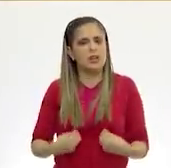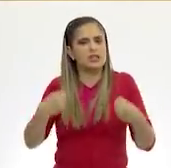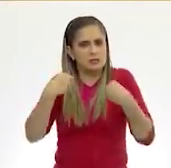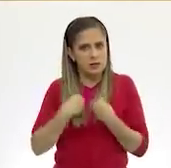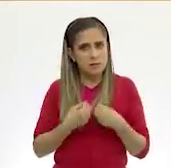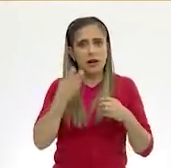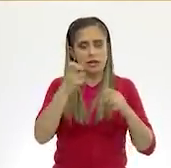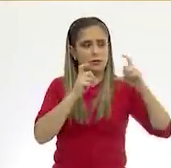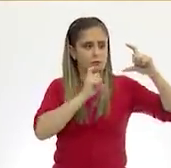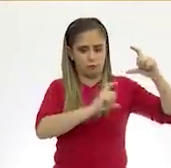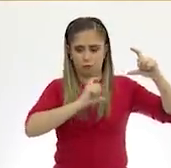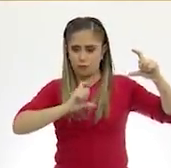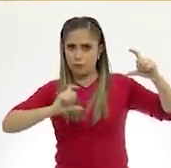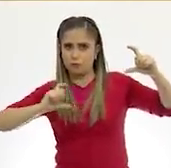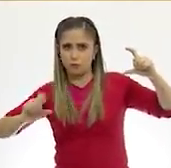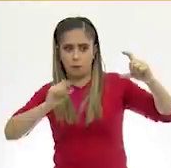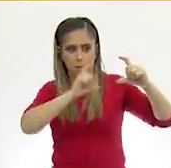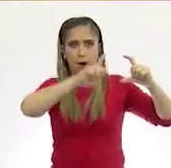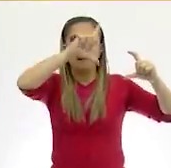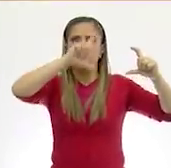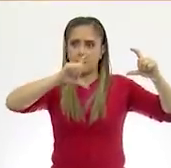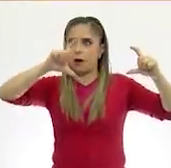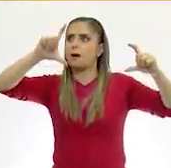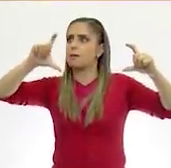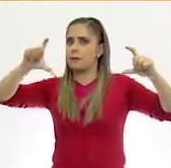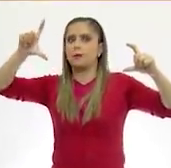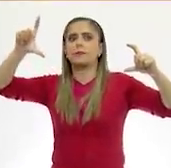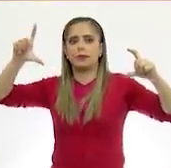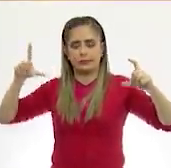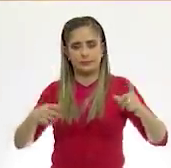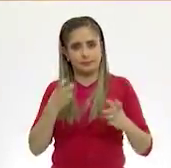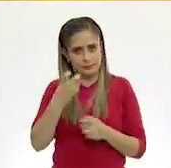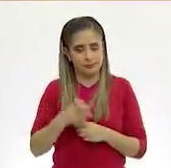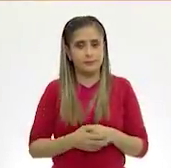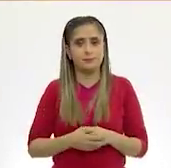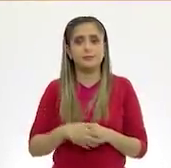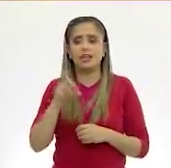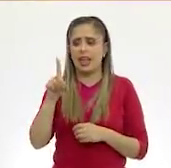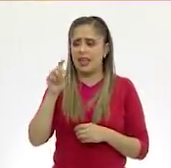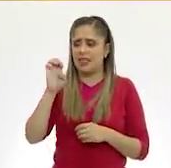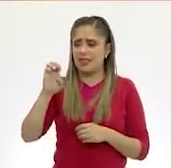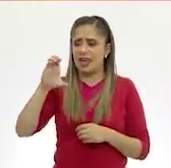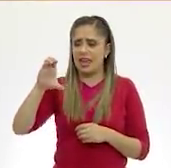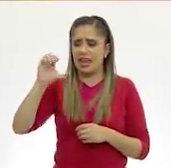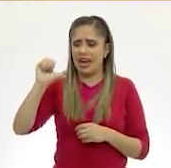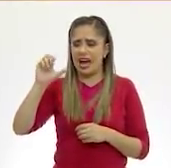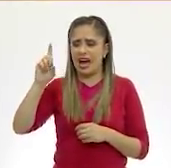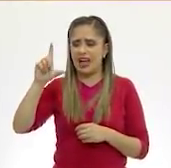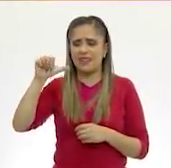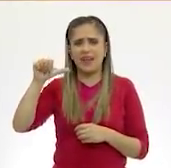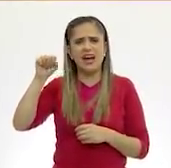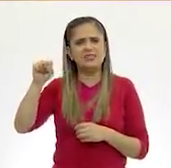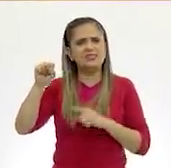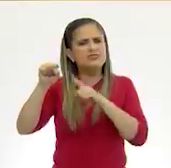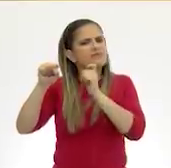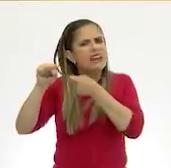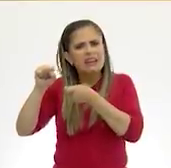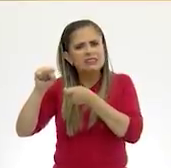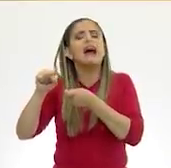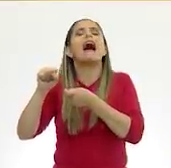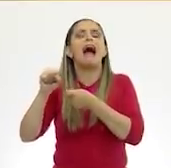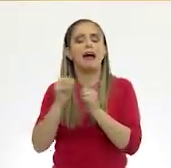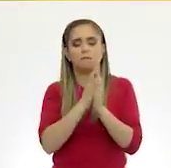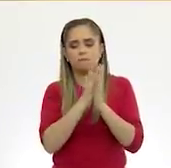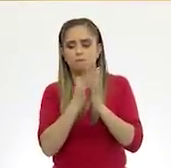Pues niñas y niños en casa, solo para recordar que el término décadas se refiere a un periodo que abarca